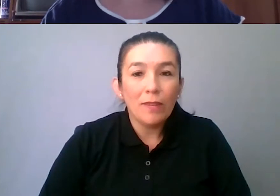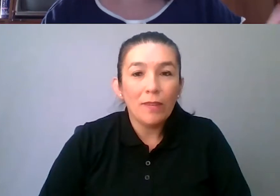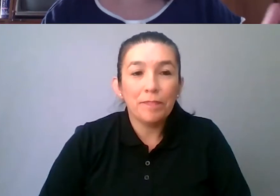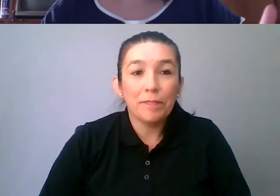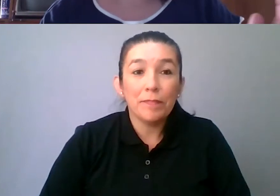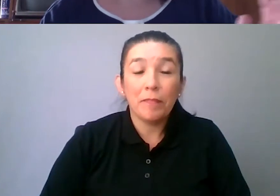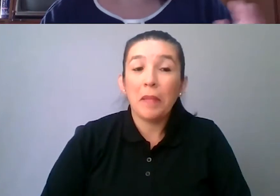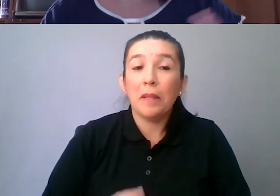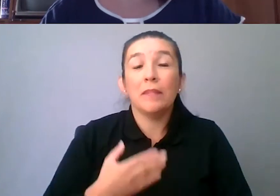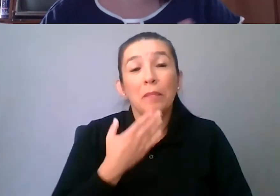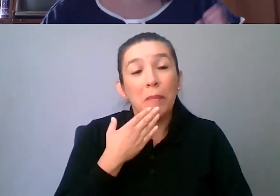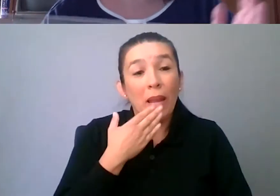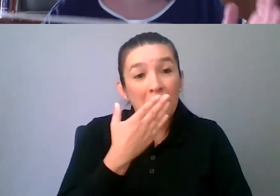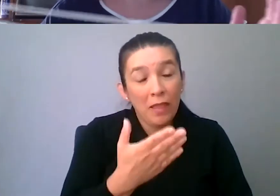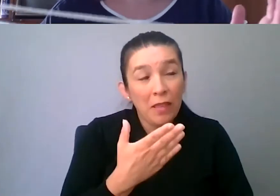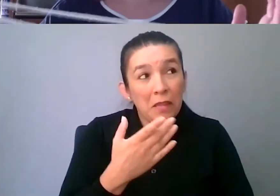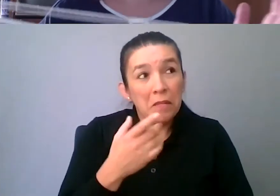para ti también tiene que haber sido muy